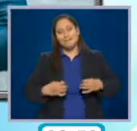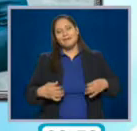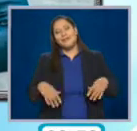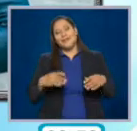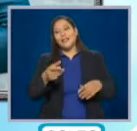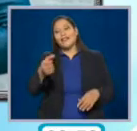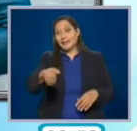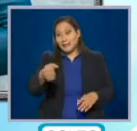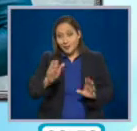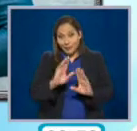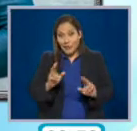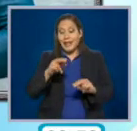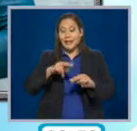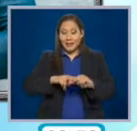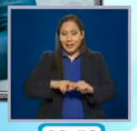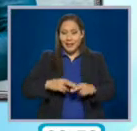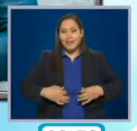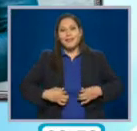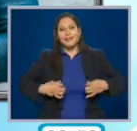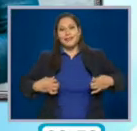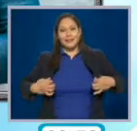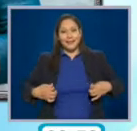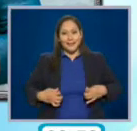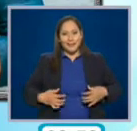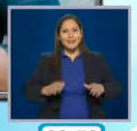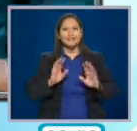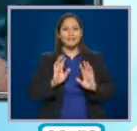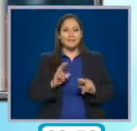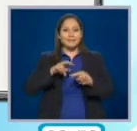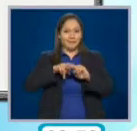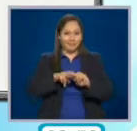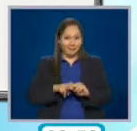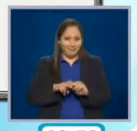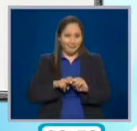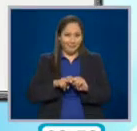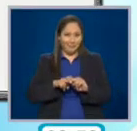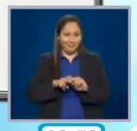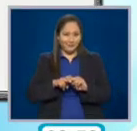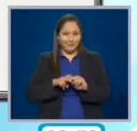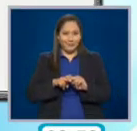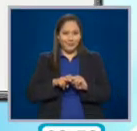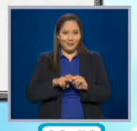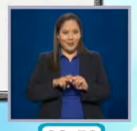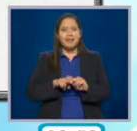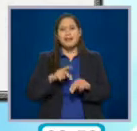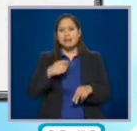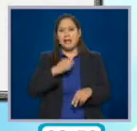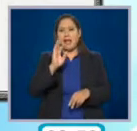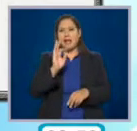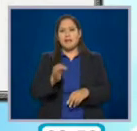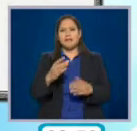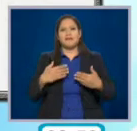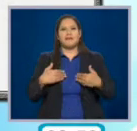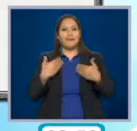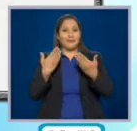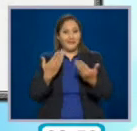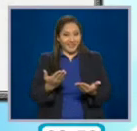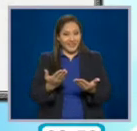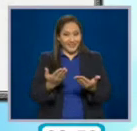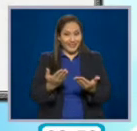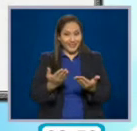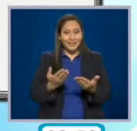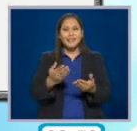que saludaste y te vas a sentar, lo primero que haces es abrir el saco. Ajá. Como en disposición de. Exactamente, es un signo